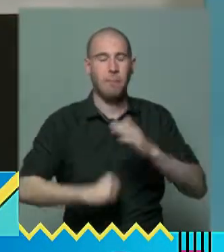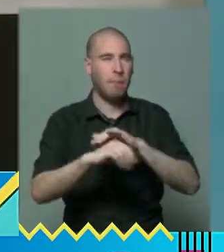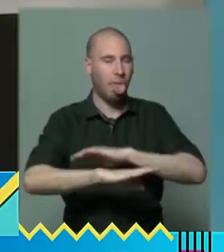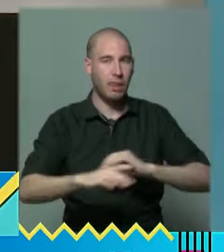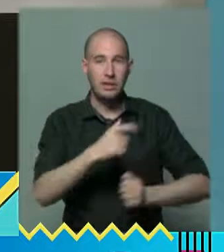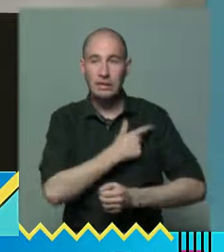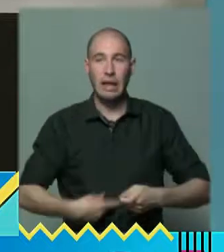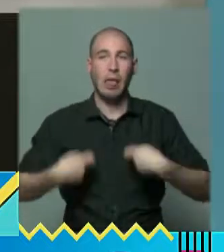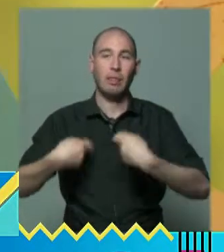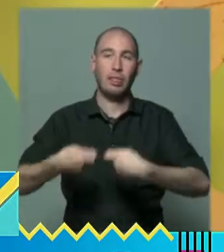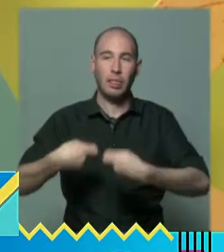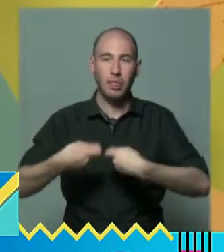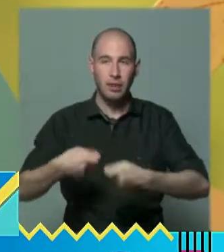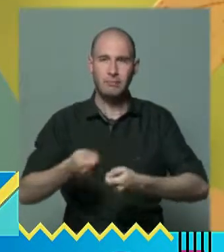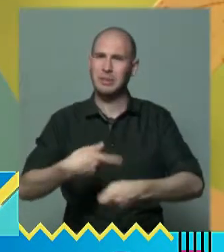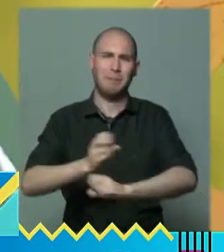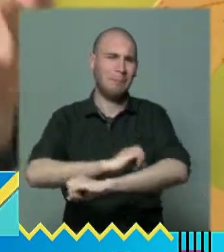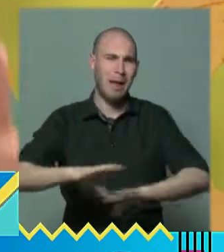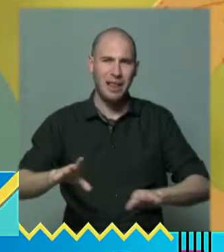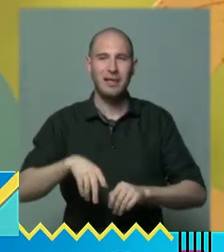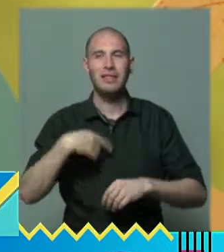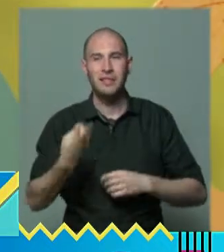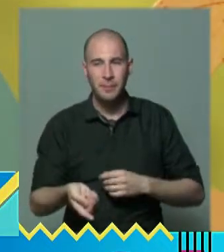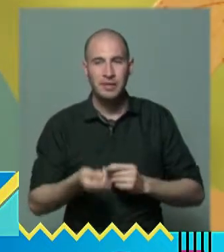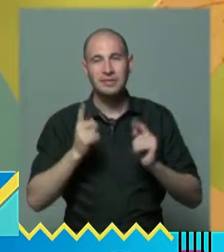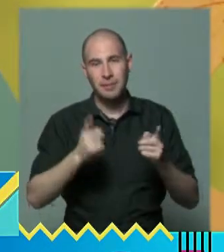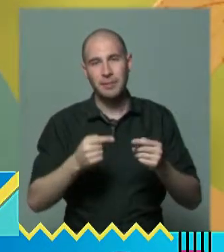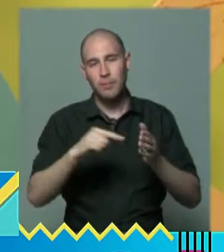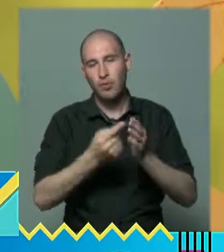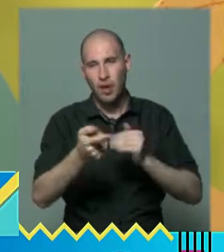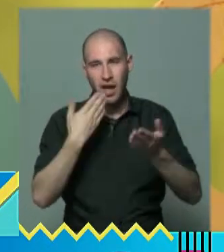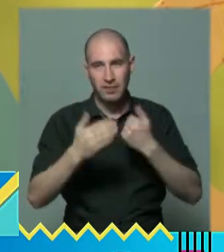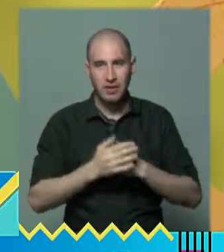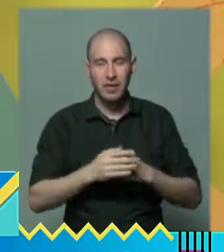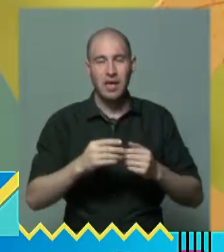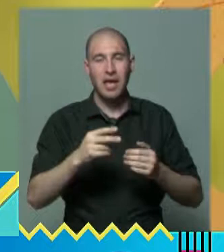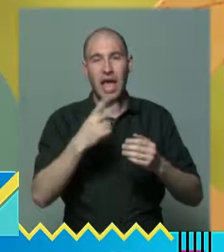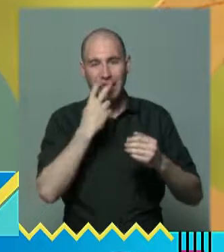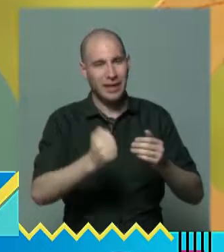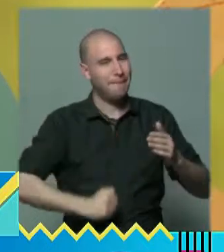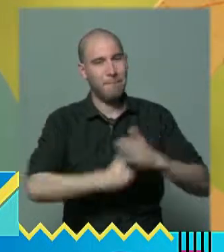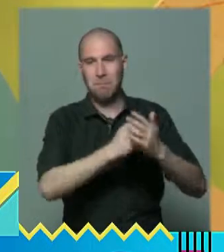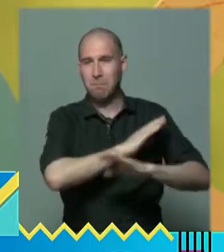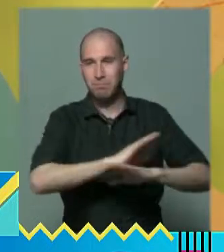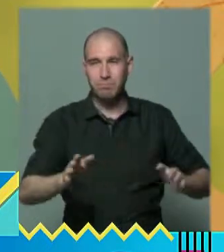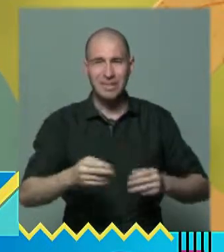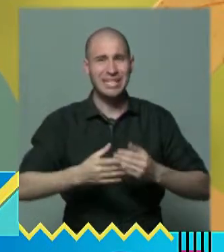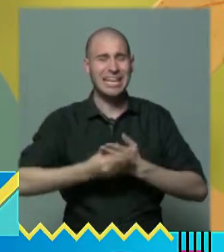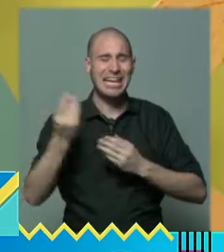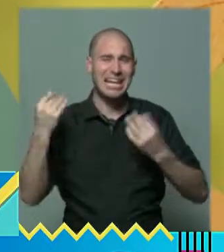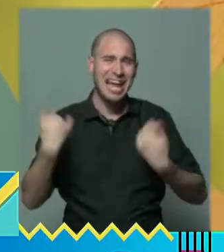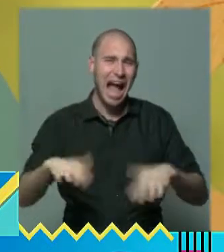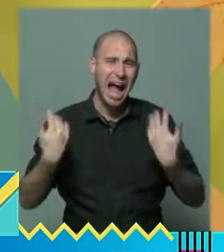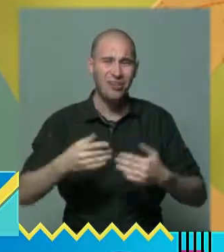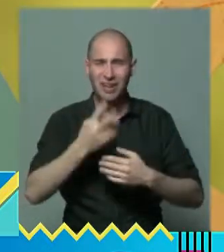el Estado comenzó a invertir y invirtió muy mal. Después podemos entrar también en ese punto. Entonces tuvimos colapso del sistema energético, encarecimiento del